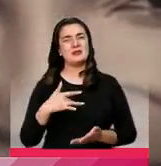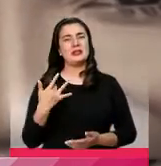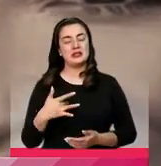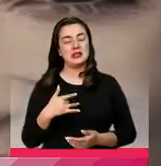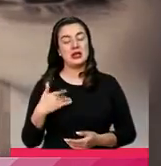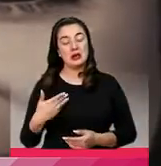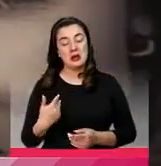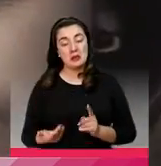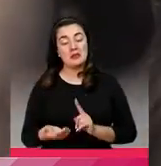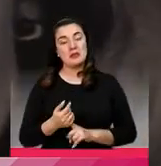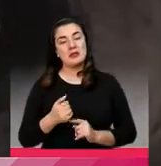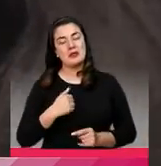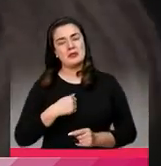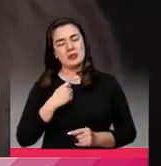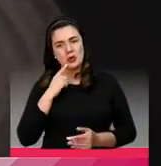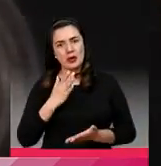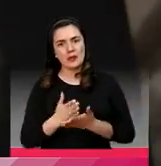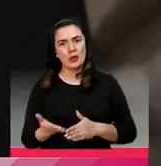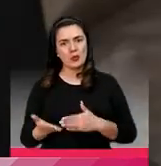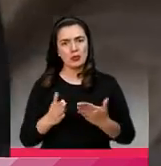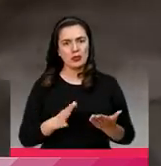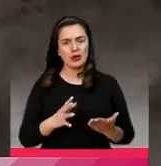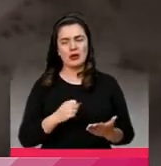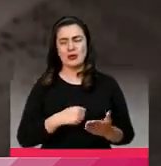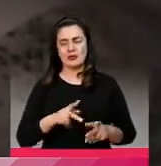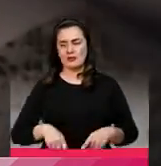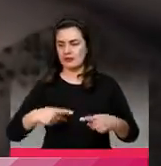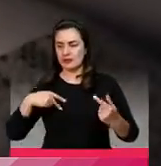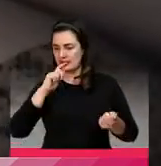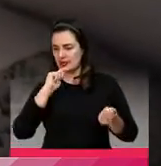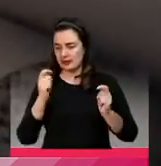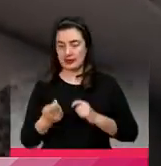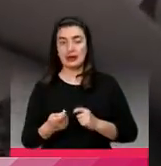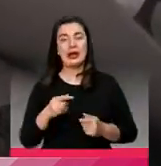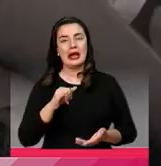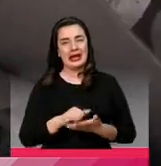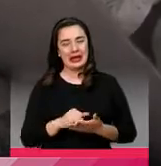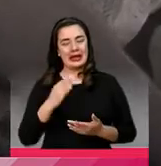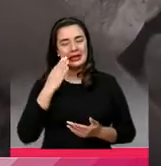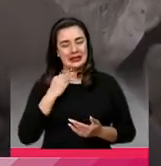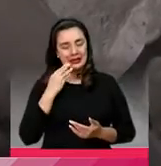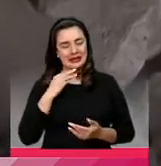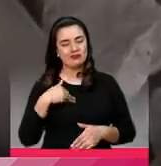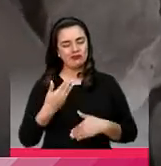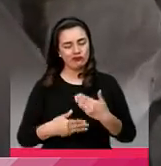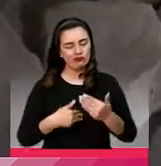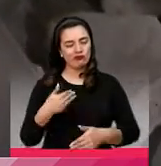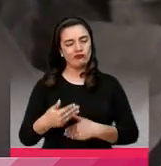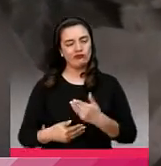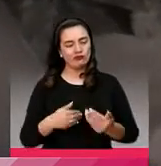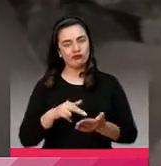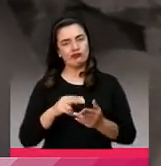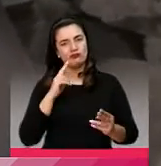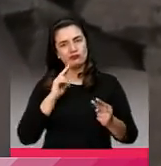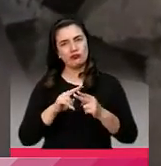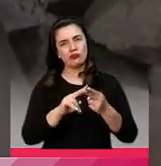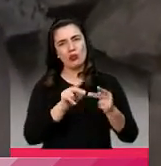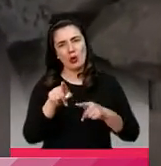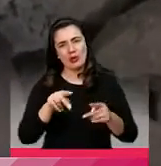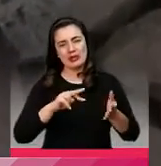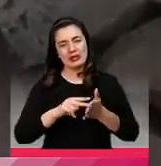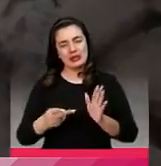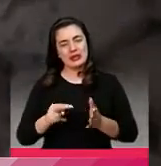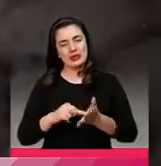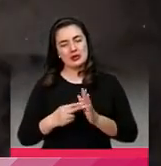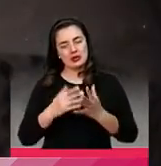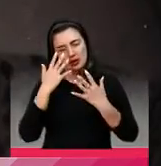encontrarse de frente con la muerte la obligó a replantear su vida entera. Fue allí cuando comenzó un largo camino en el que conoció las diferentes técnicas para salir de